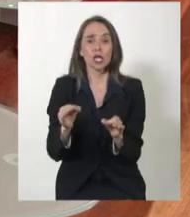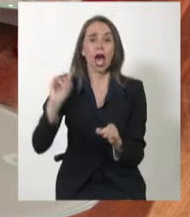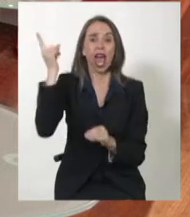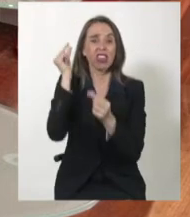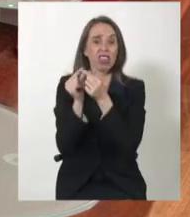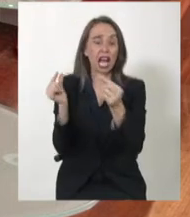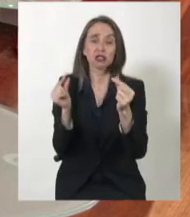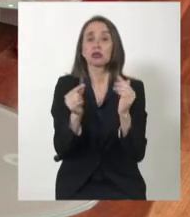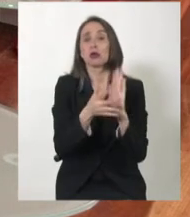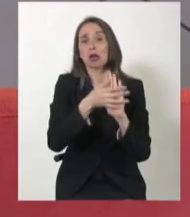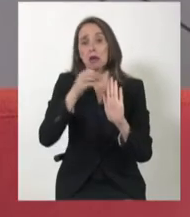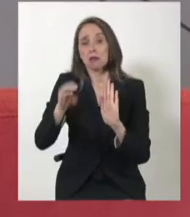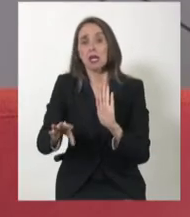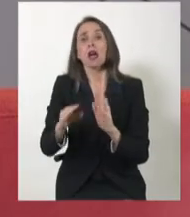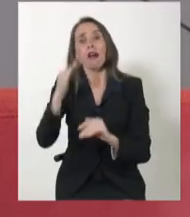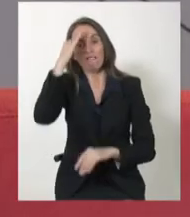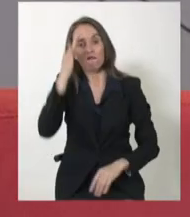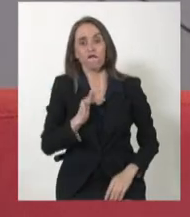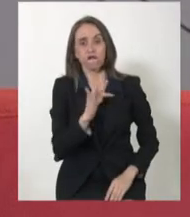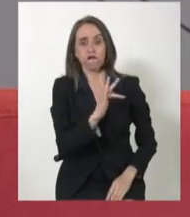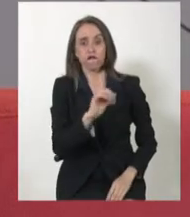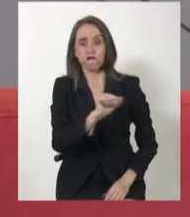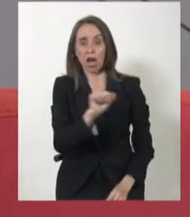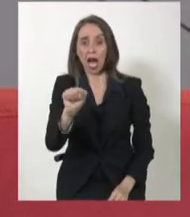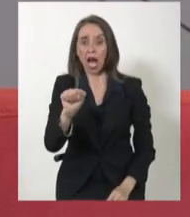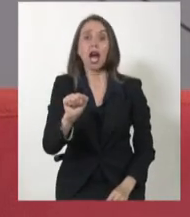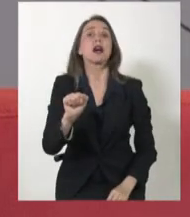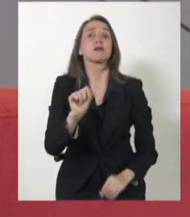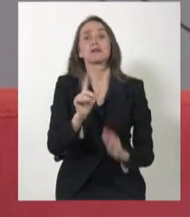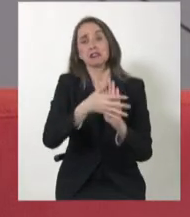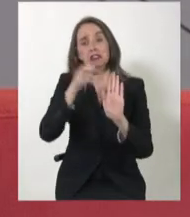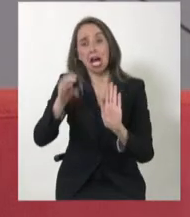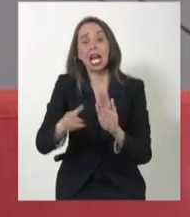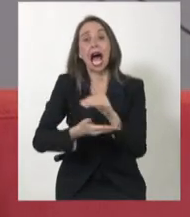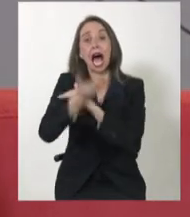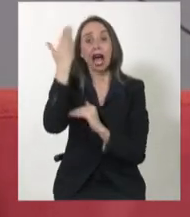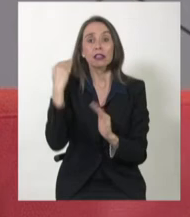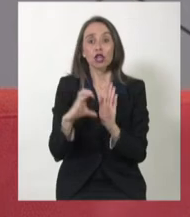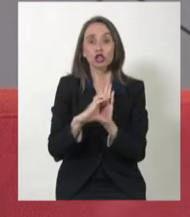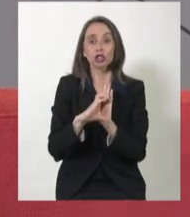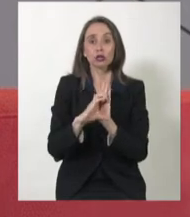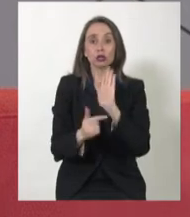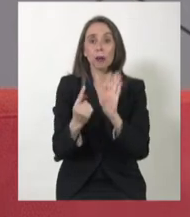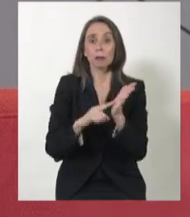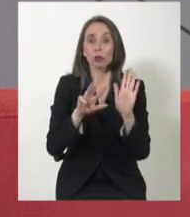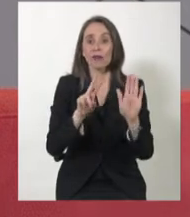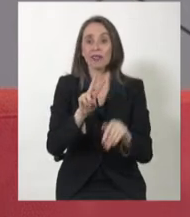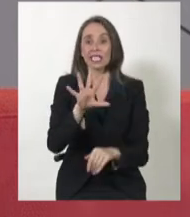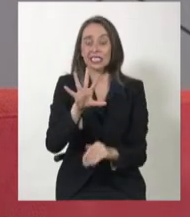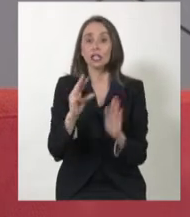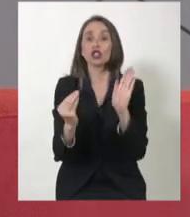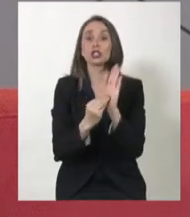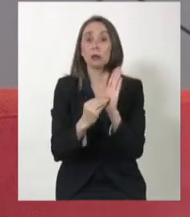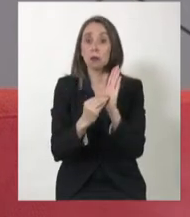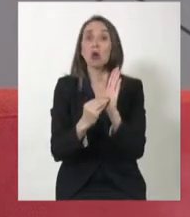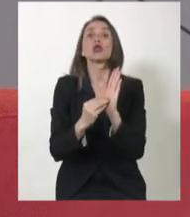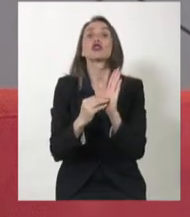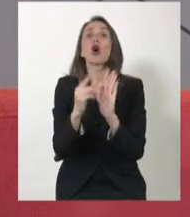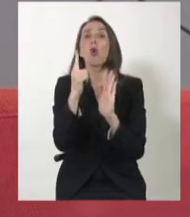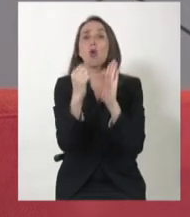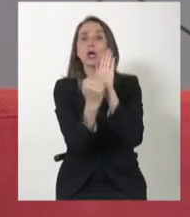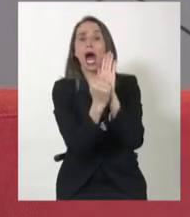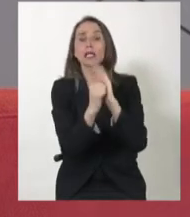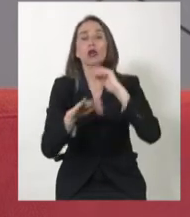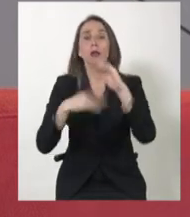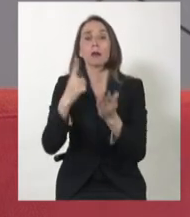Armadas. En la Constitución del 25 la Fuerza Armada era un artículo, nada más. Y por las circunstancias en que se originó la Constitución del 80 pasan a